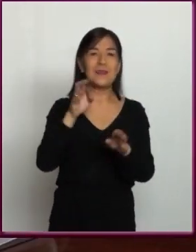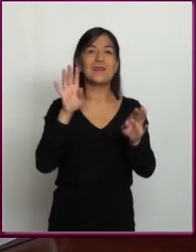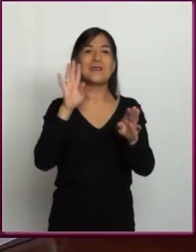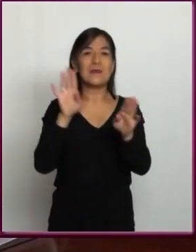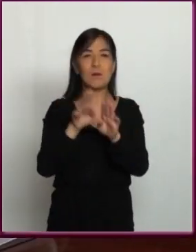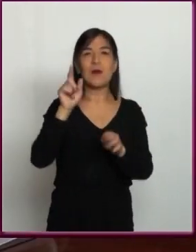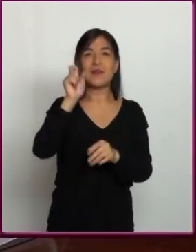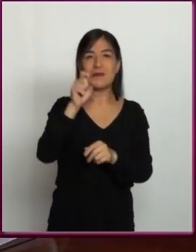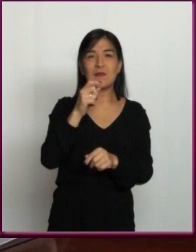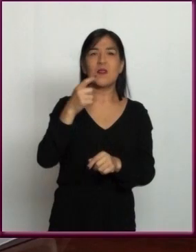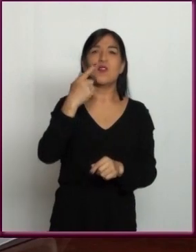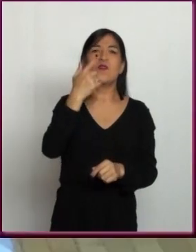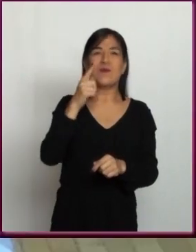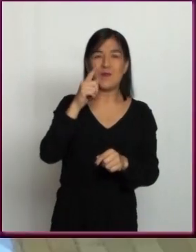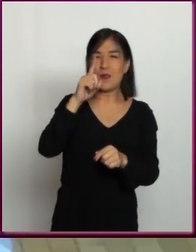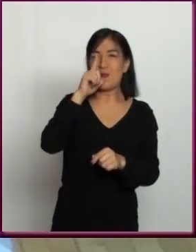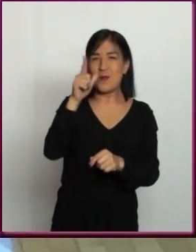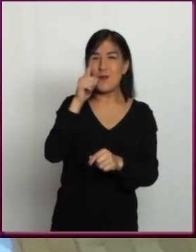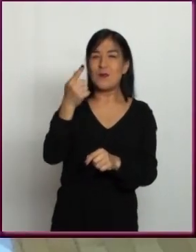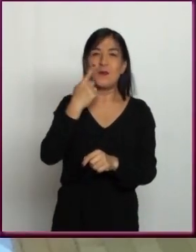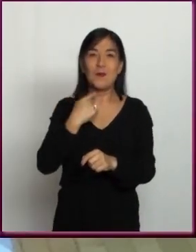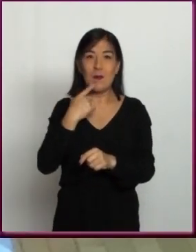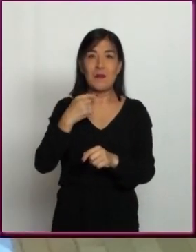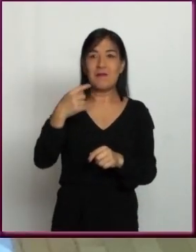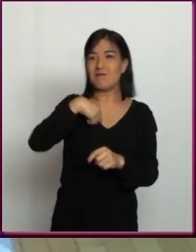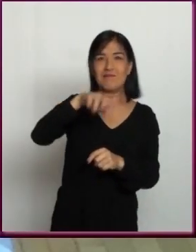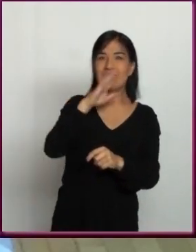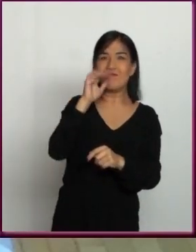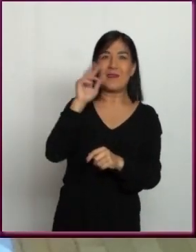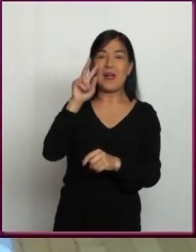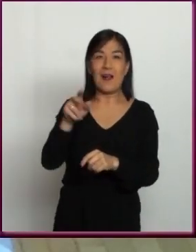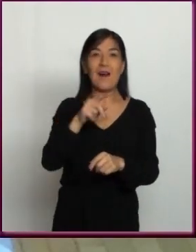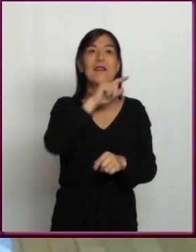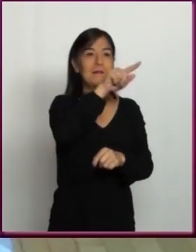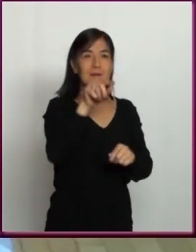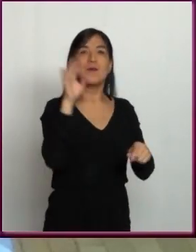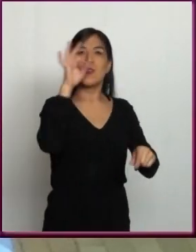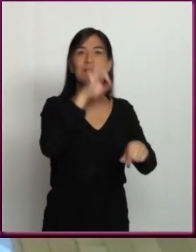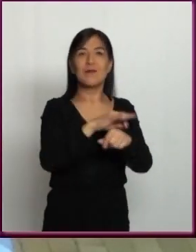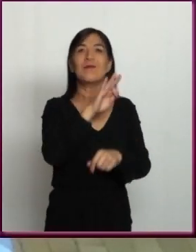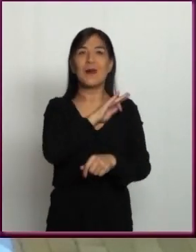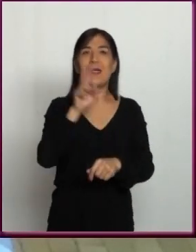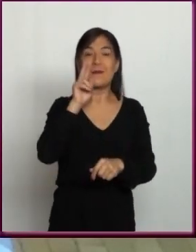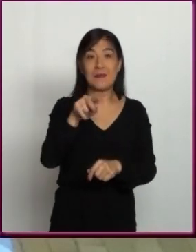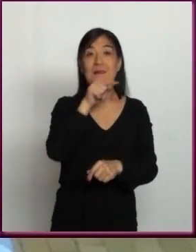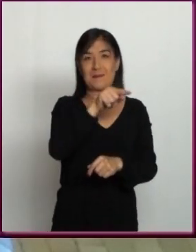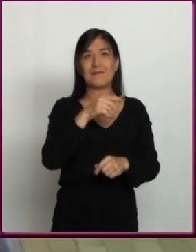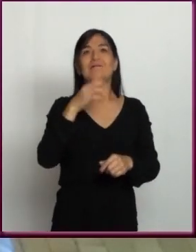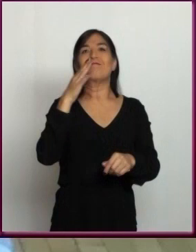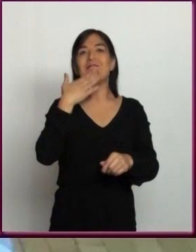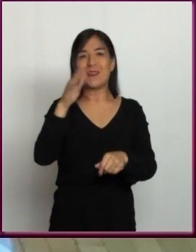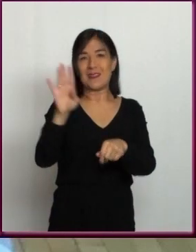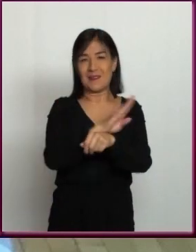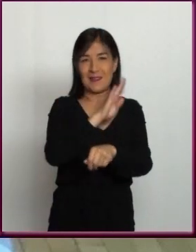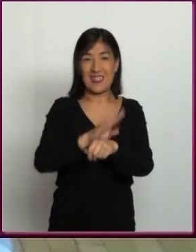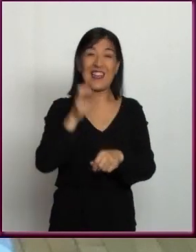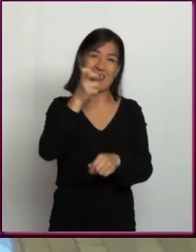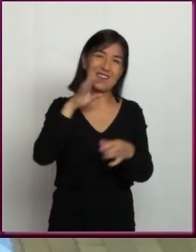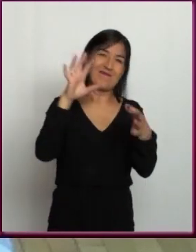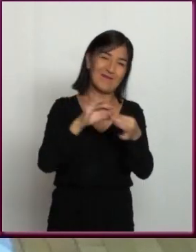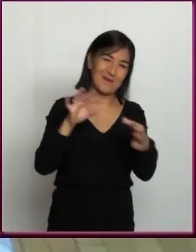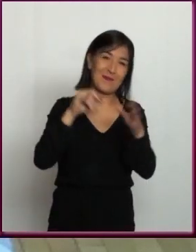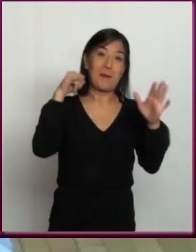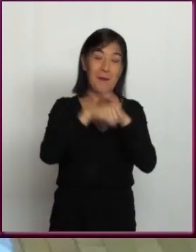que tú tampoco puedes ver el infrarrojo. Entonces tienen muchas ventajas, su proceso es muy bueno. Eso sería una plática muy larga, pero